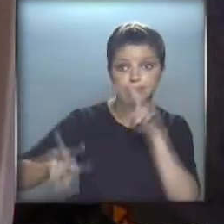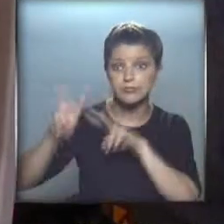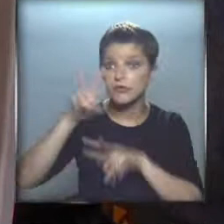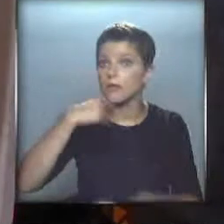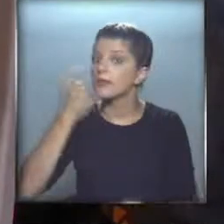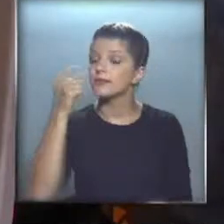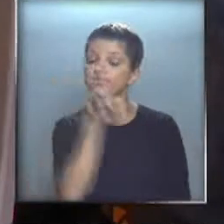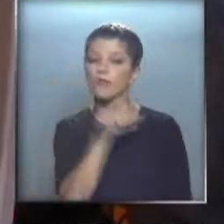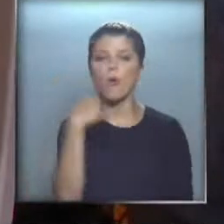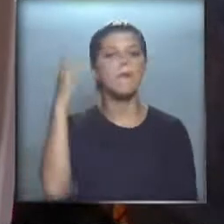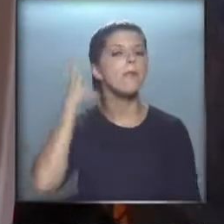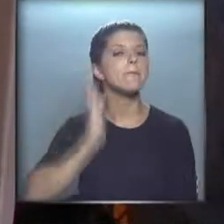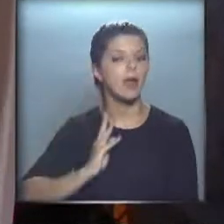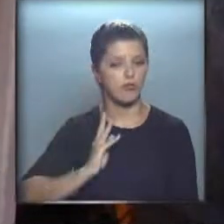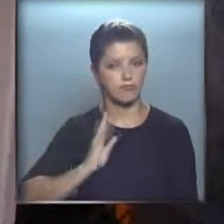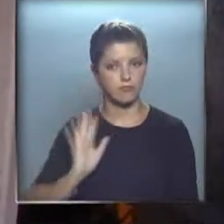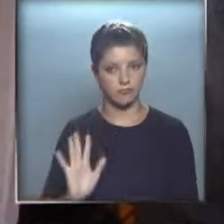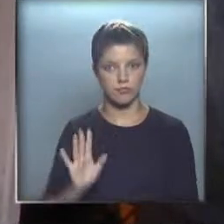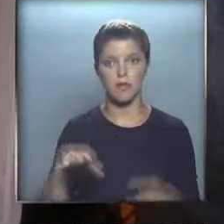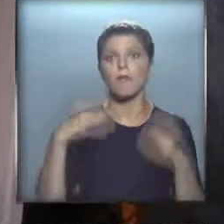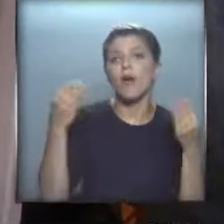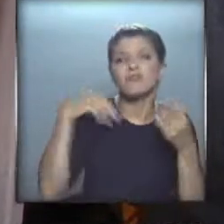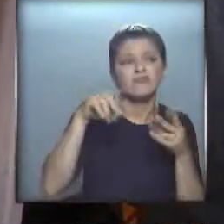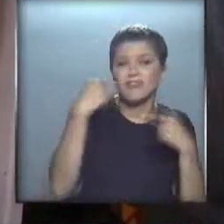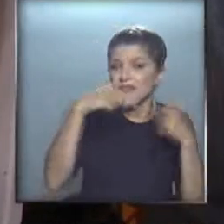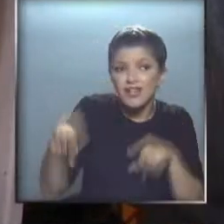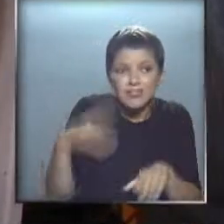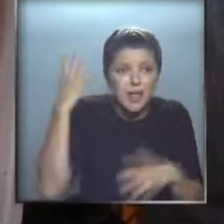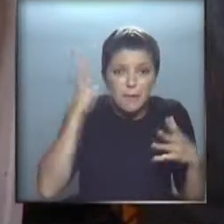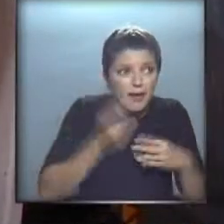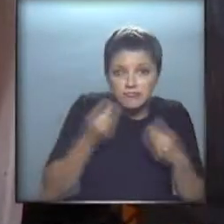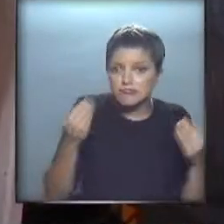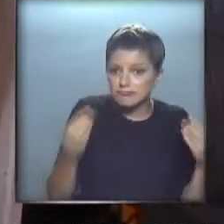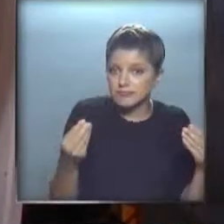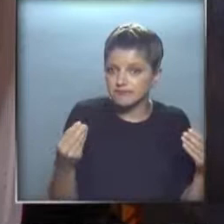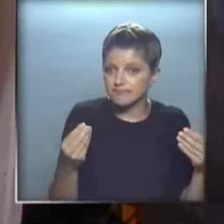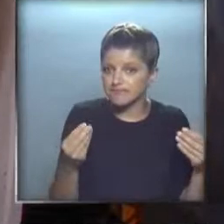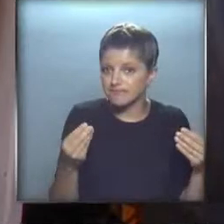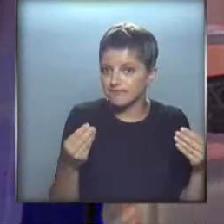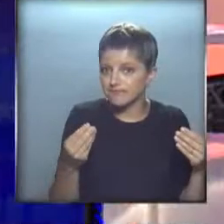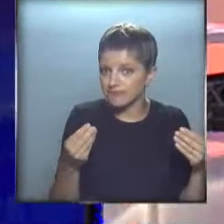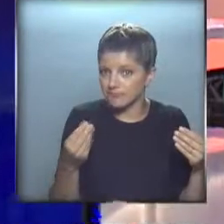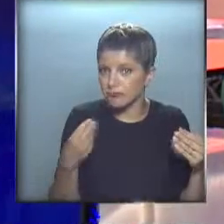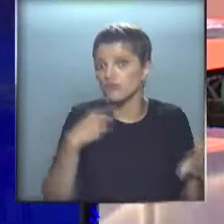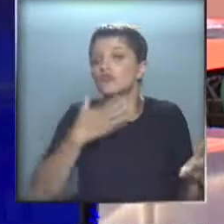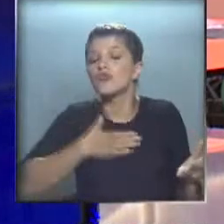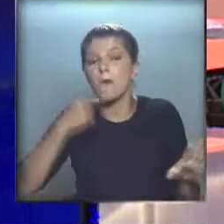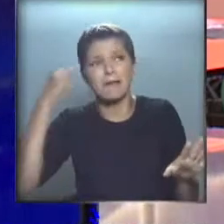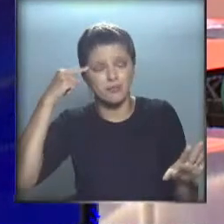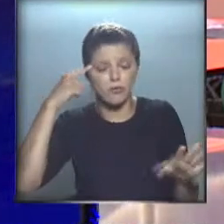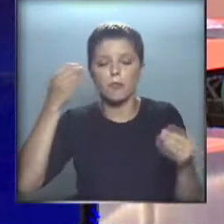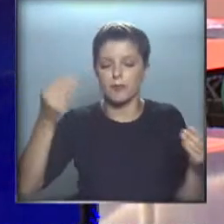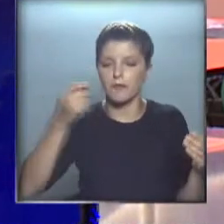dreads, no los dejan. Por los dreads. Ajá. Pero, ¿qué tiene que ver que use dreads? Claro. El estereotipo eso de es lo Rasta. Que yo me pregunto,